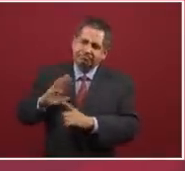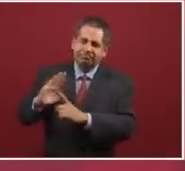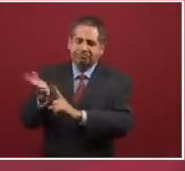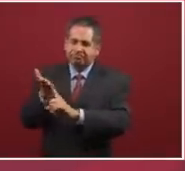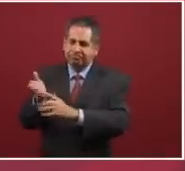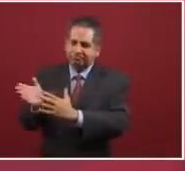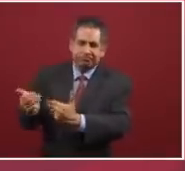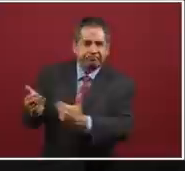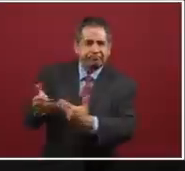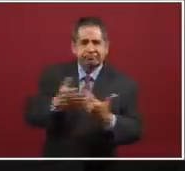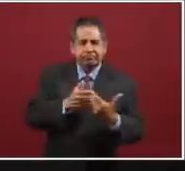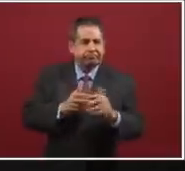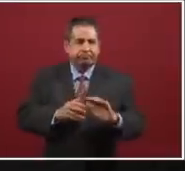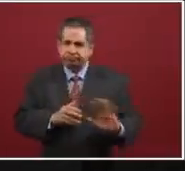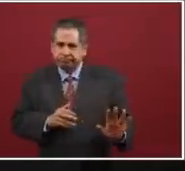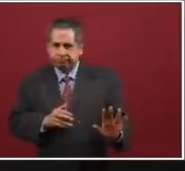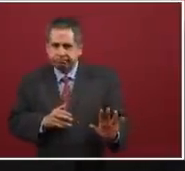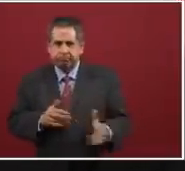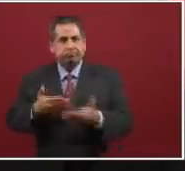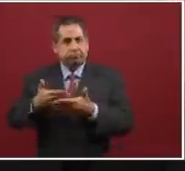susceptibles de ser